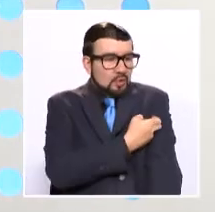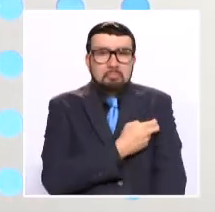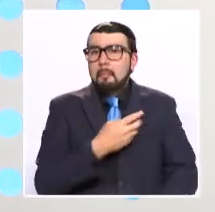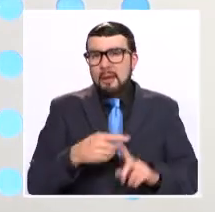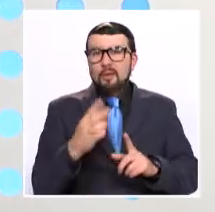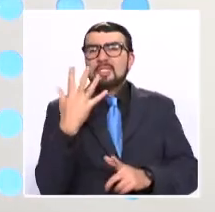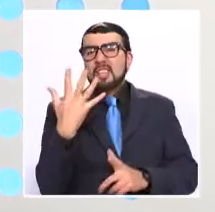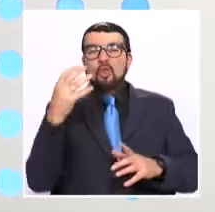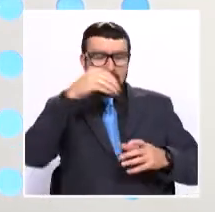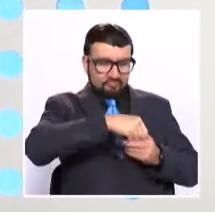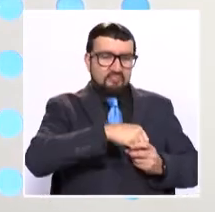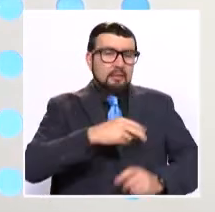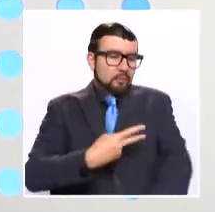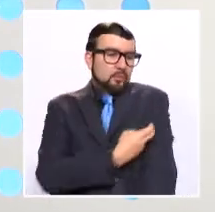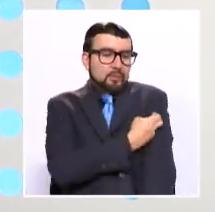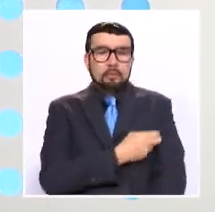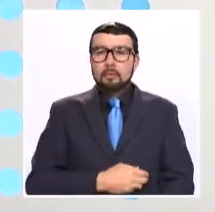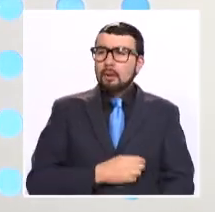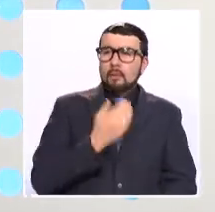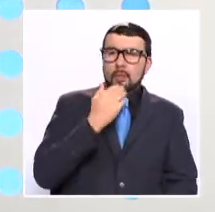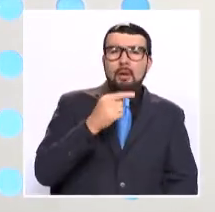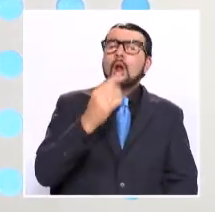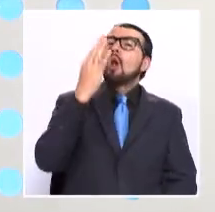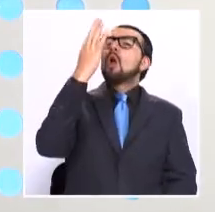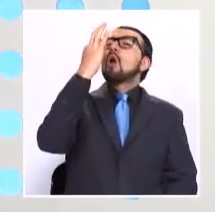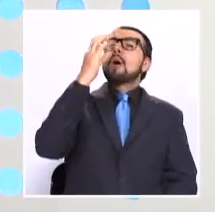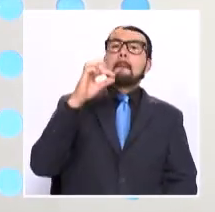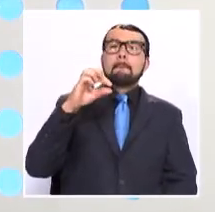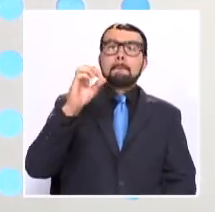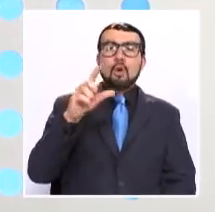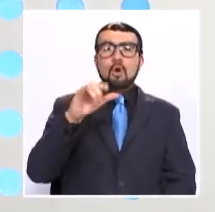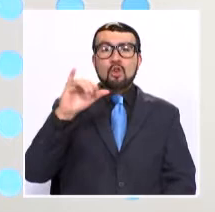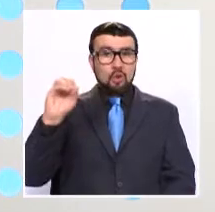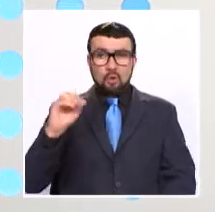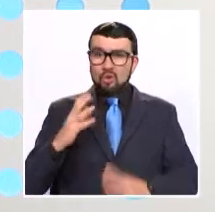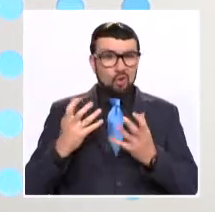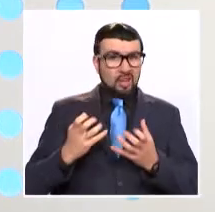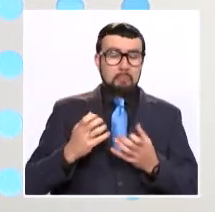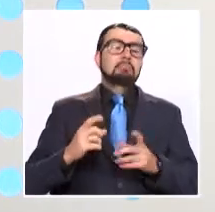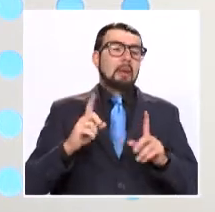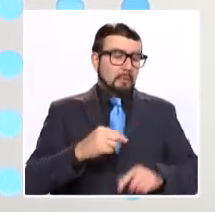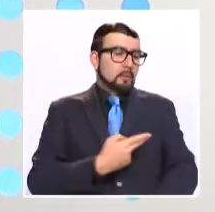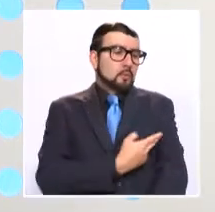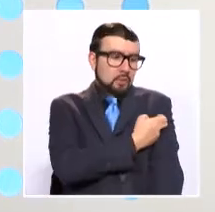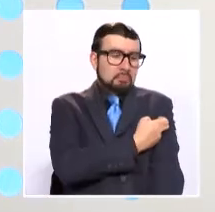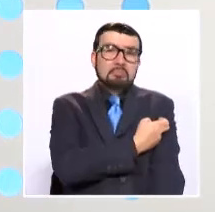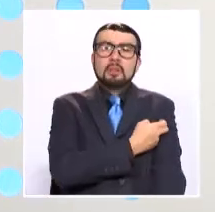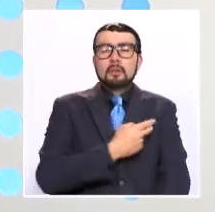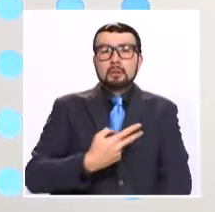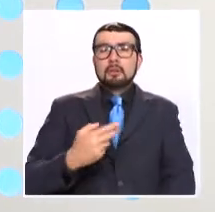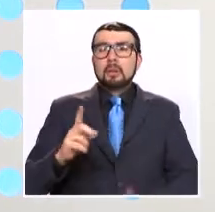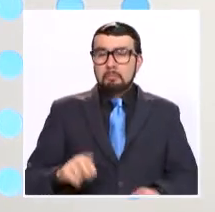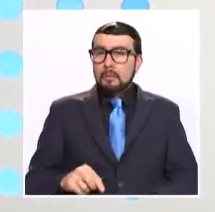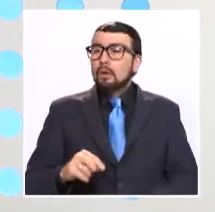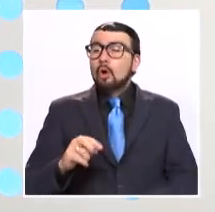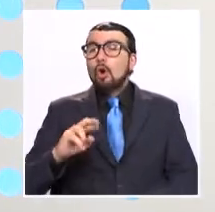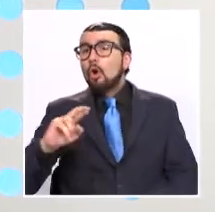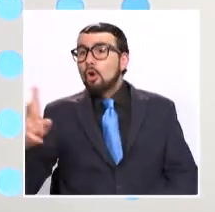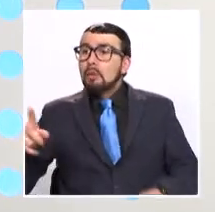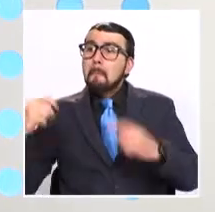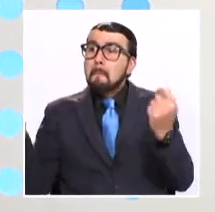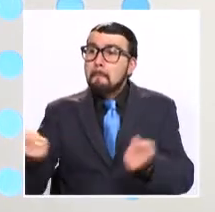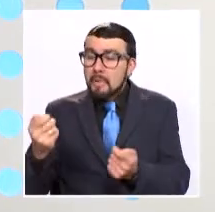manejar, que no sea el polio oral, lo puedo hacer inyectable y ya a nivel comercial tengo otra opción de vacunación y entonces